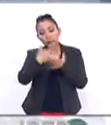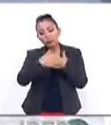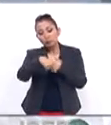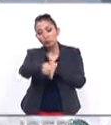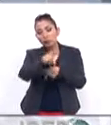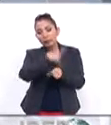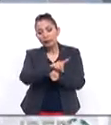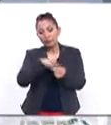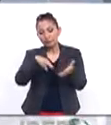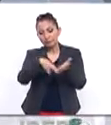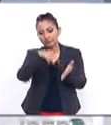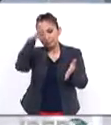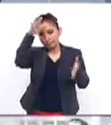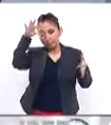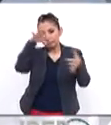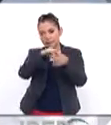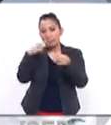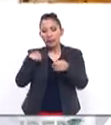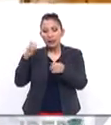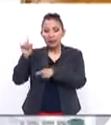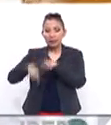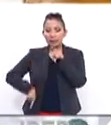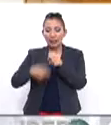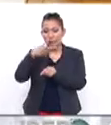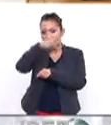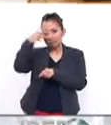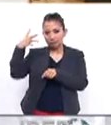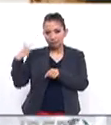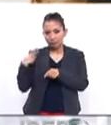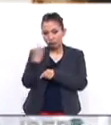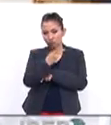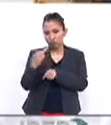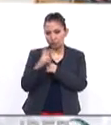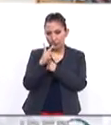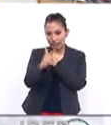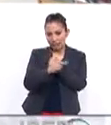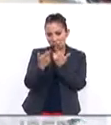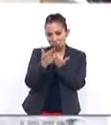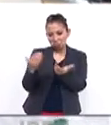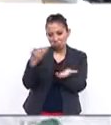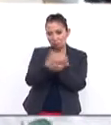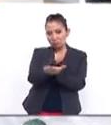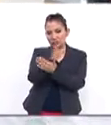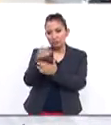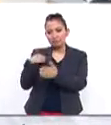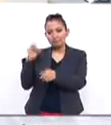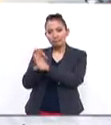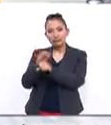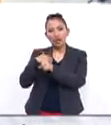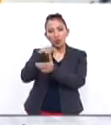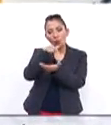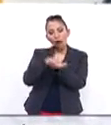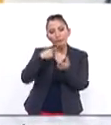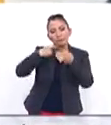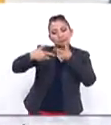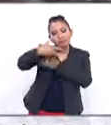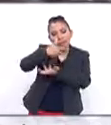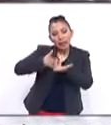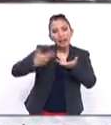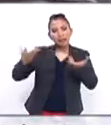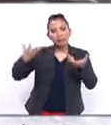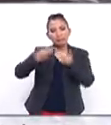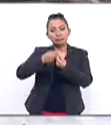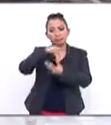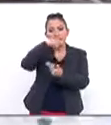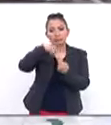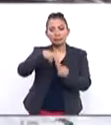próximos días se firmará un acuerdo para suprimir las visas entre ambos países y también se comprometieron a fortalecer espacios de diálogo e